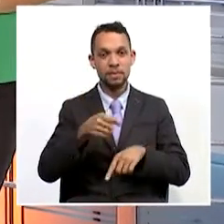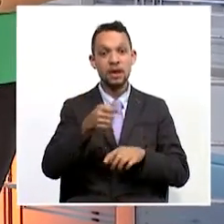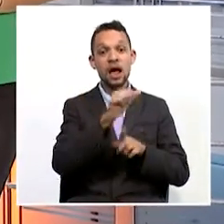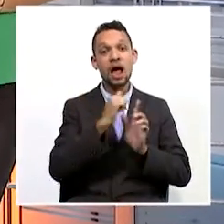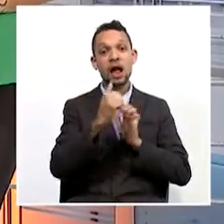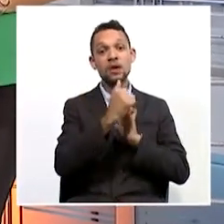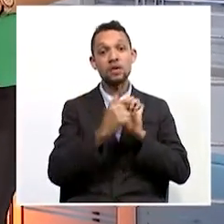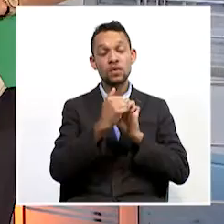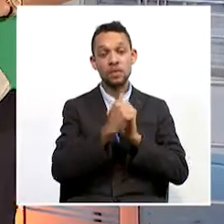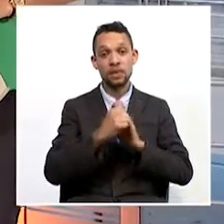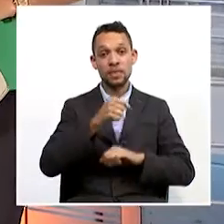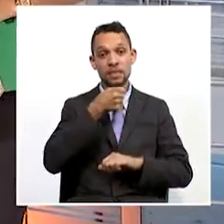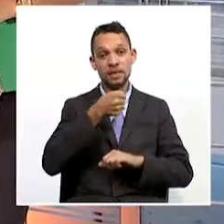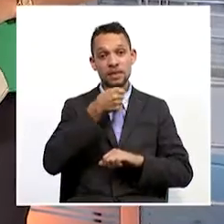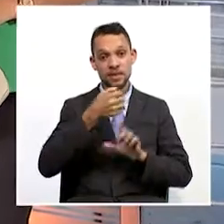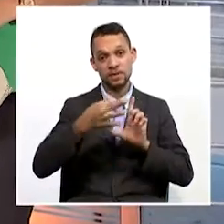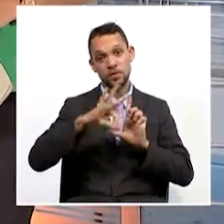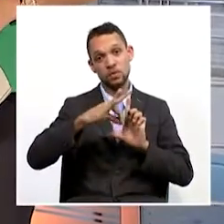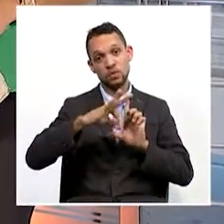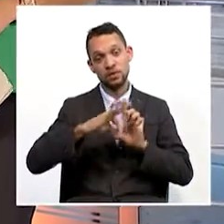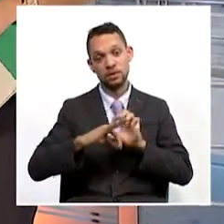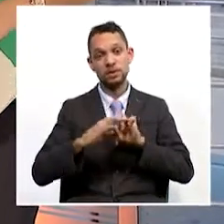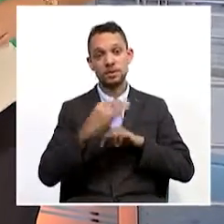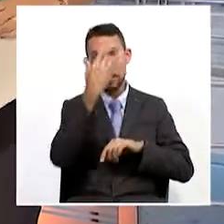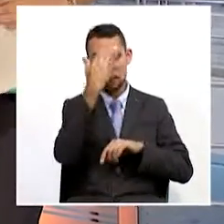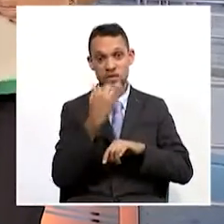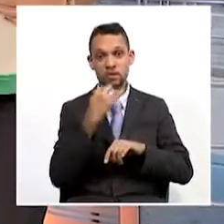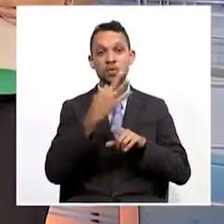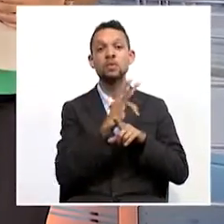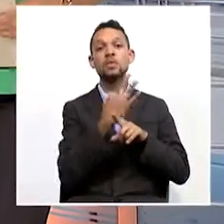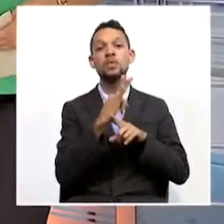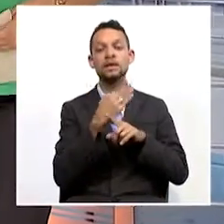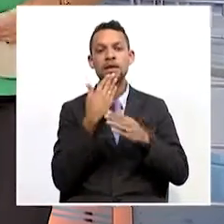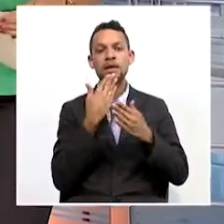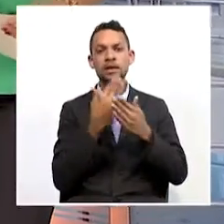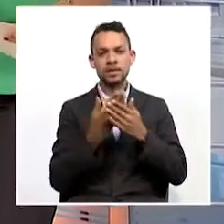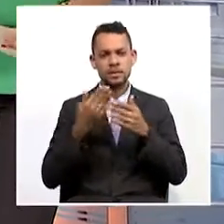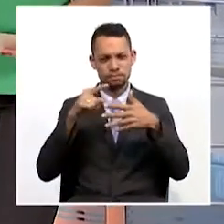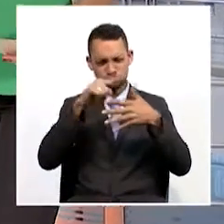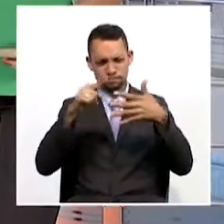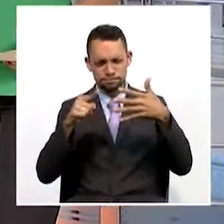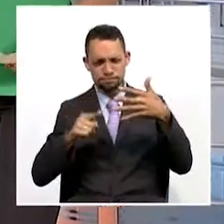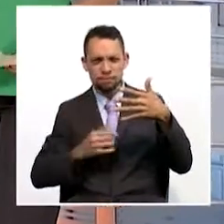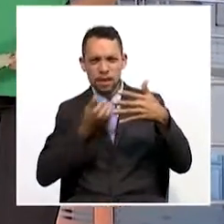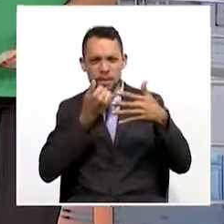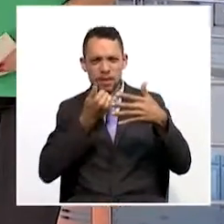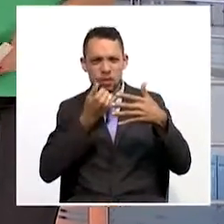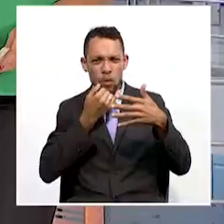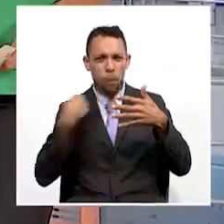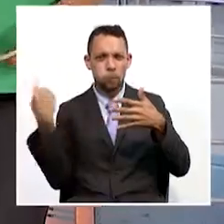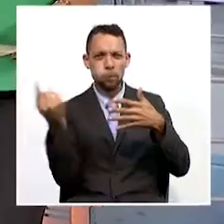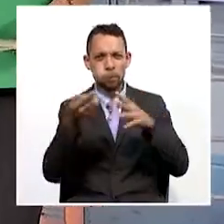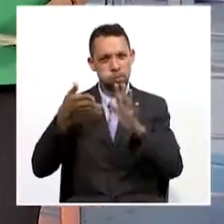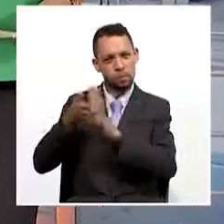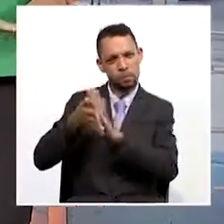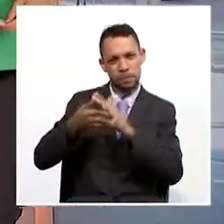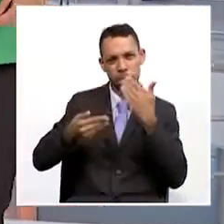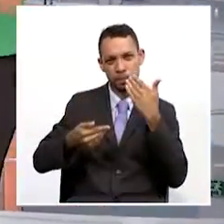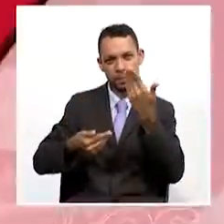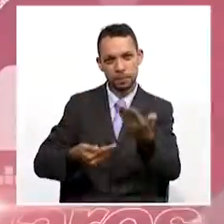Telecafé Noticias en Facebook. Es un gusto saludarles en esta noche. Los invitamos a ver los titulares de los hechos más importantes del día en Telecafé Noticias.